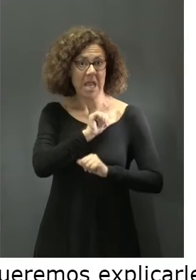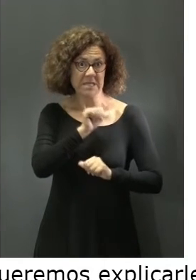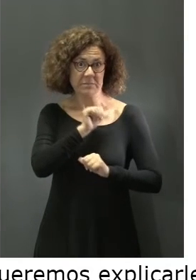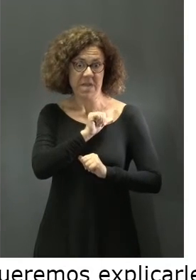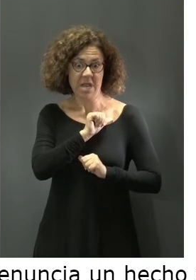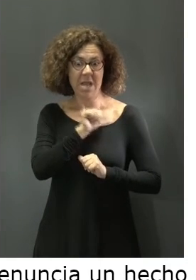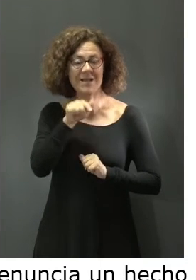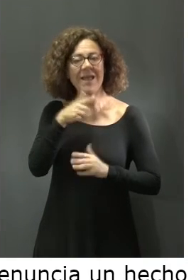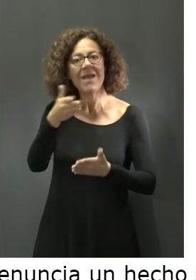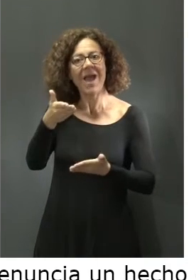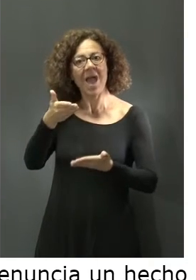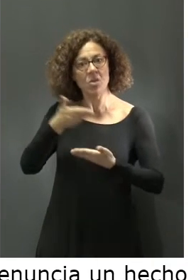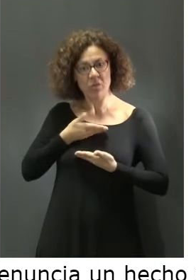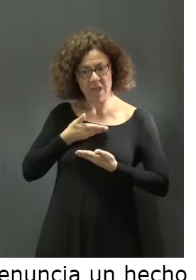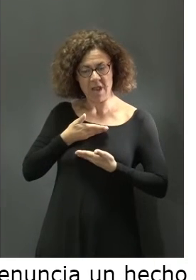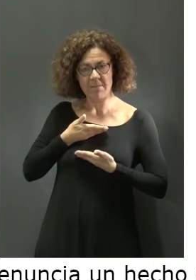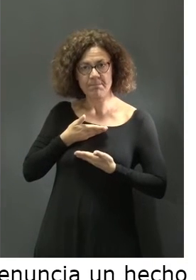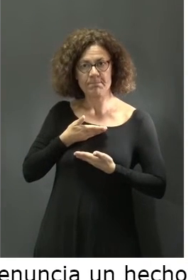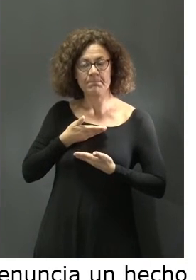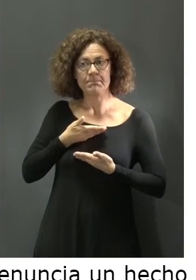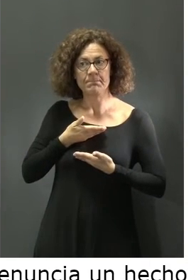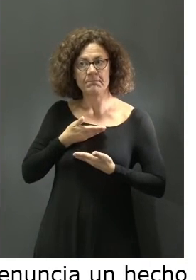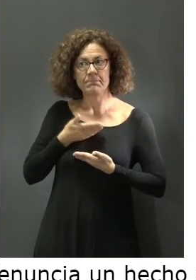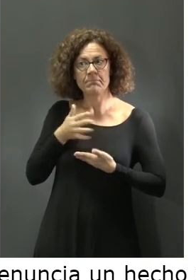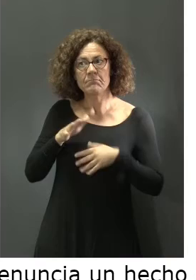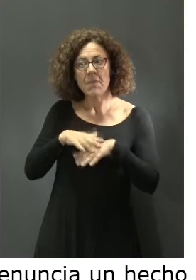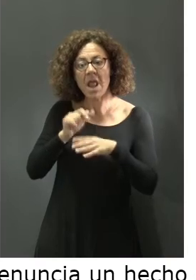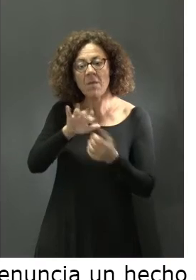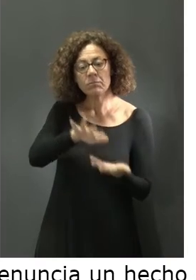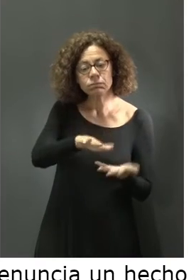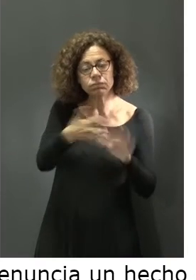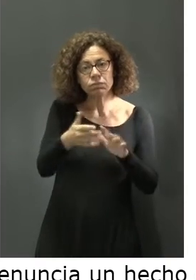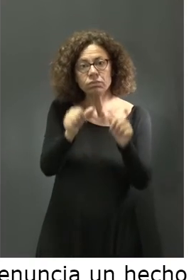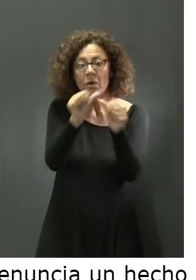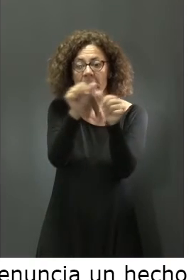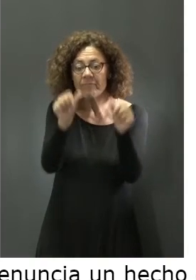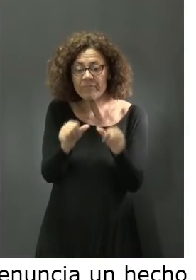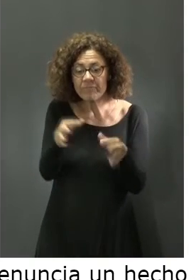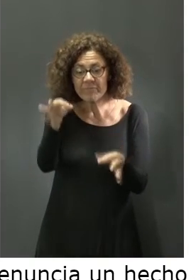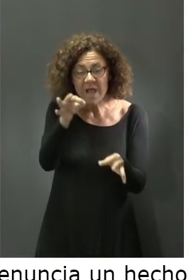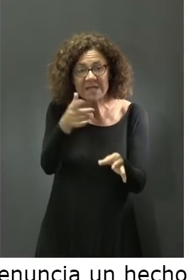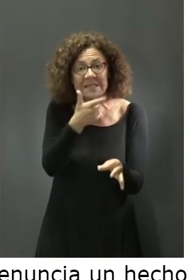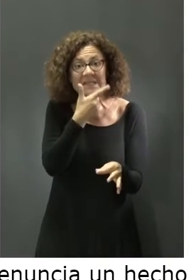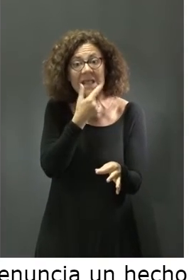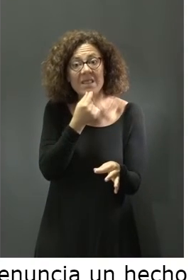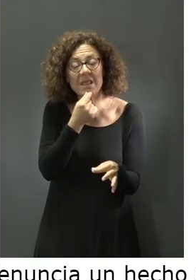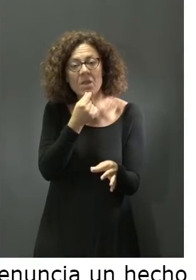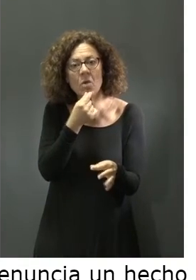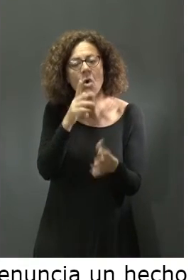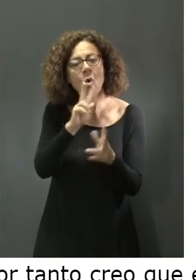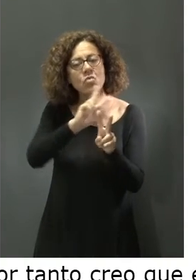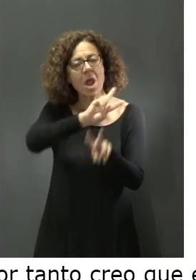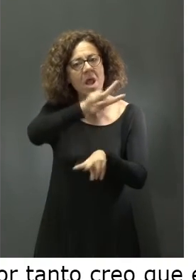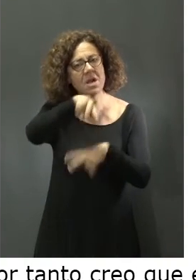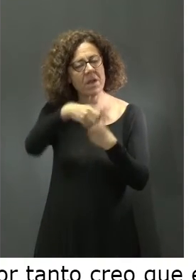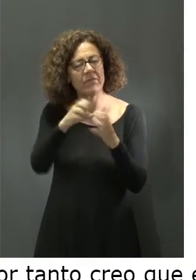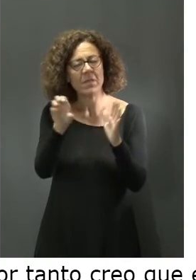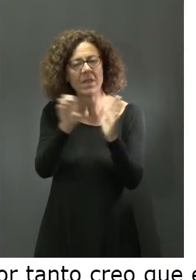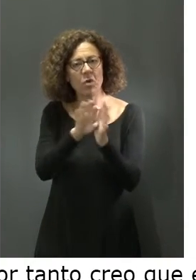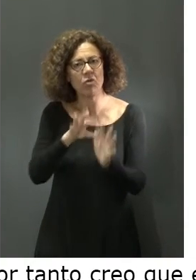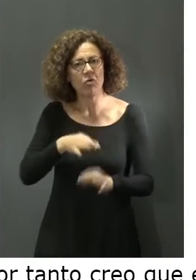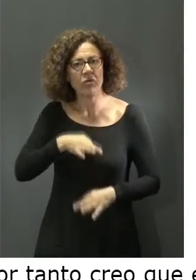para que nos ayudara a trasladar pues, a un formato tan sencillo como este toda una reforma del Código